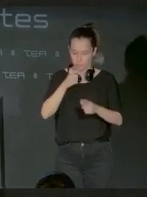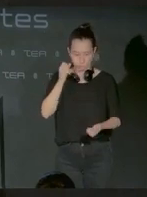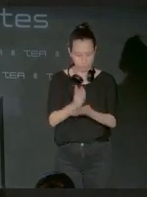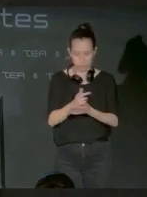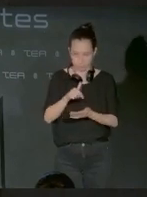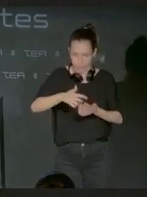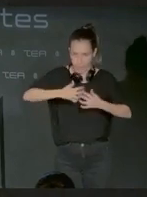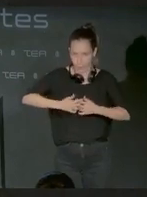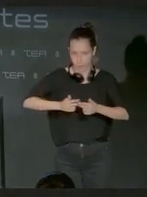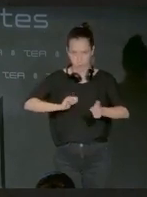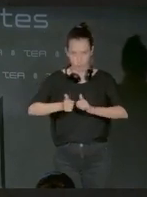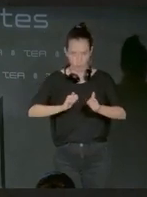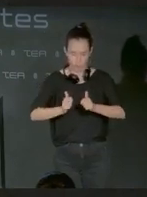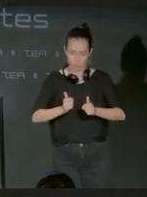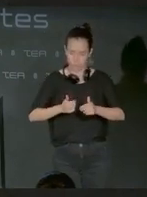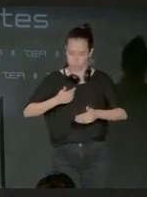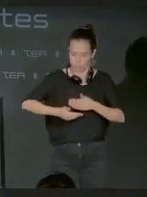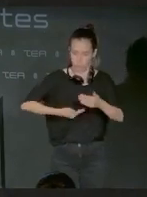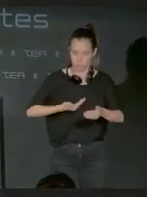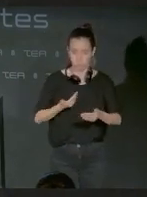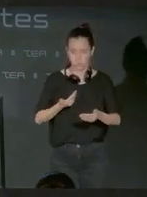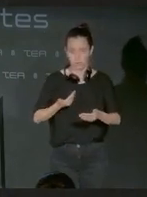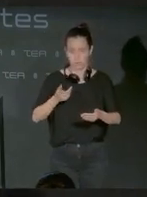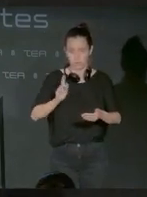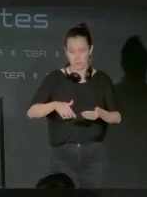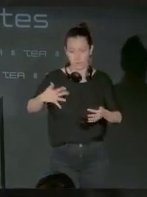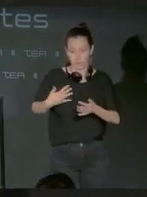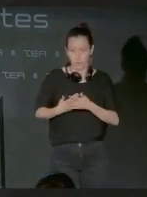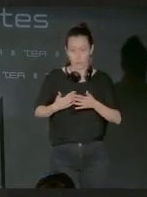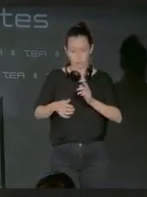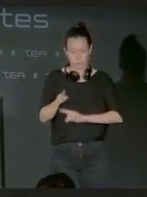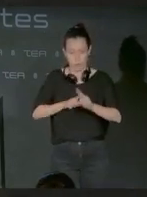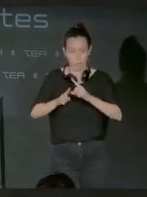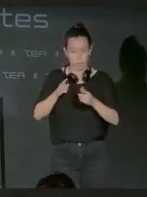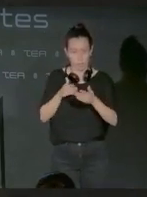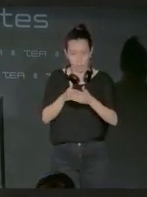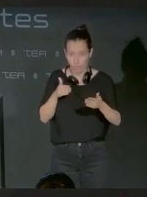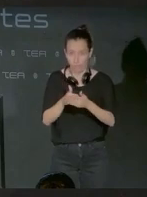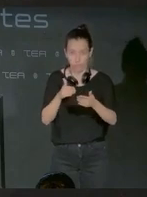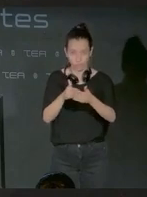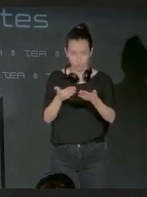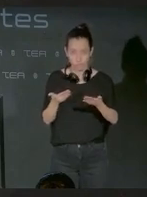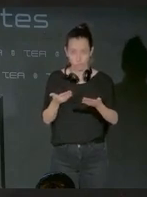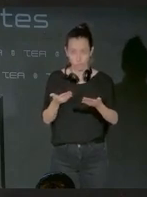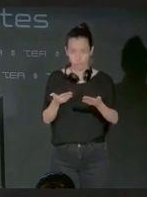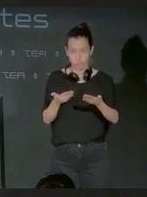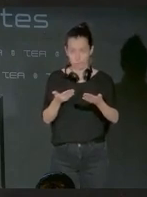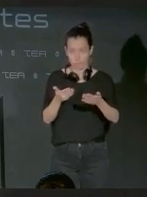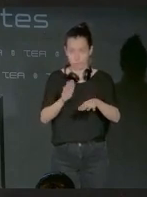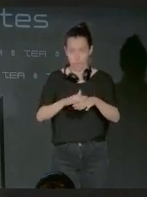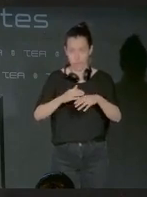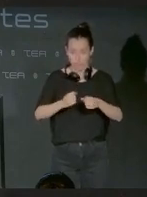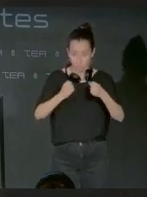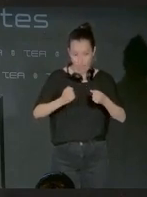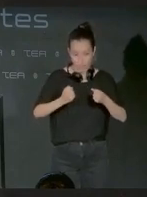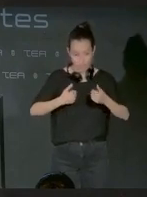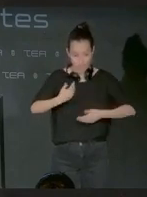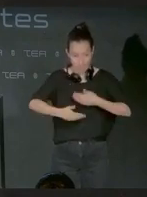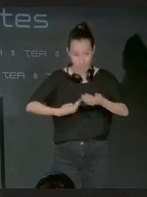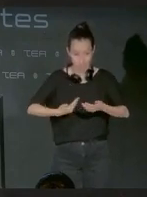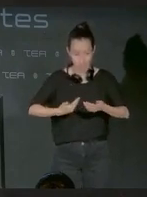y eliminar las algunas de las barreras que aún nos impiden como industria liberar todo nuestro potencial